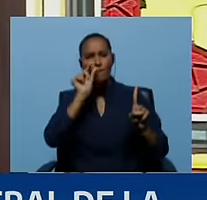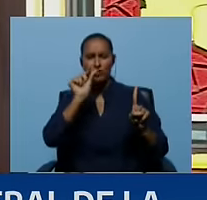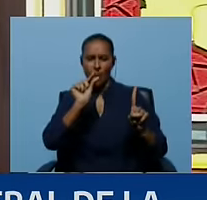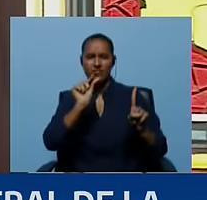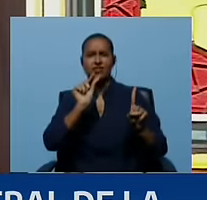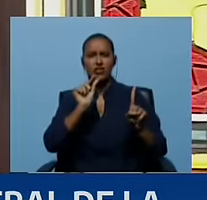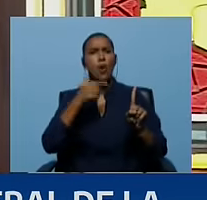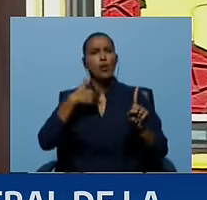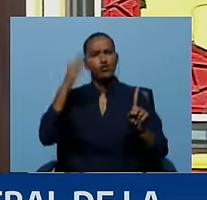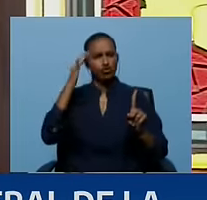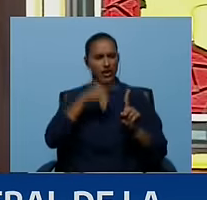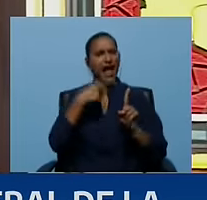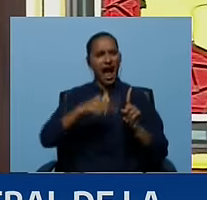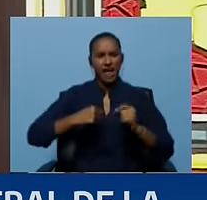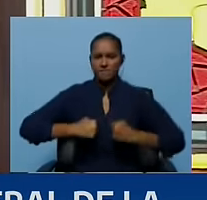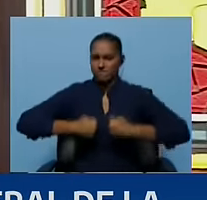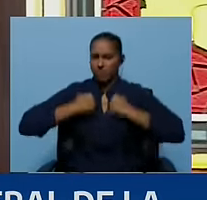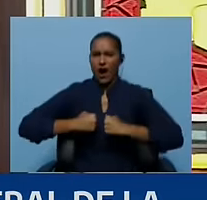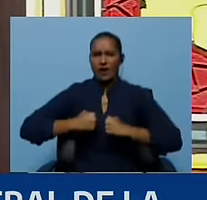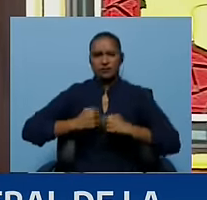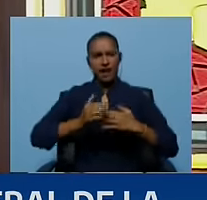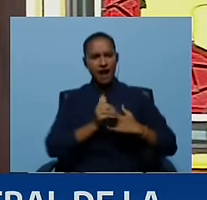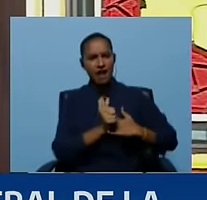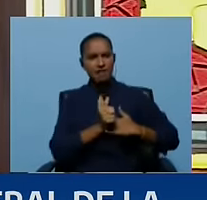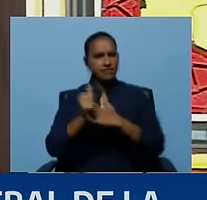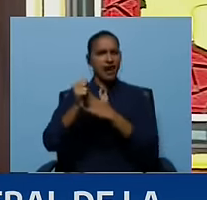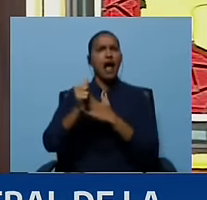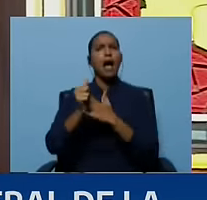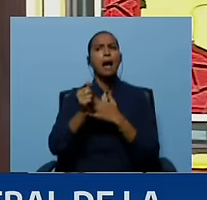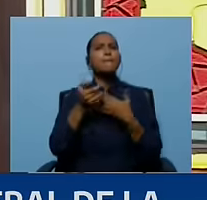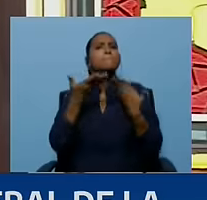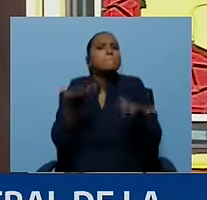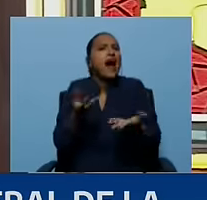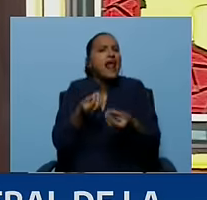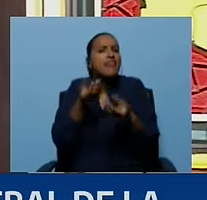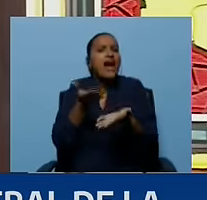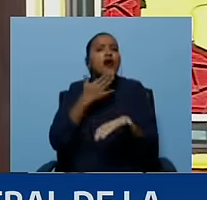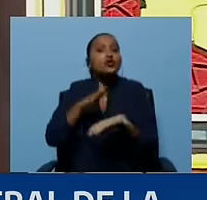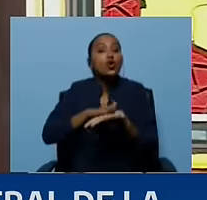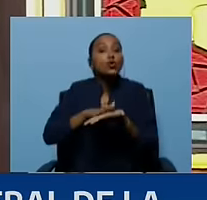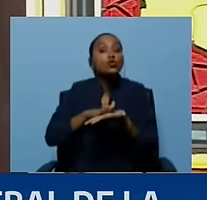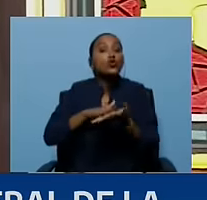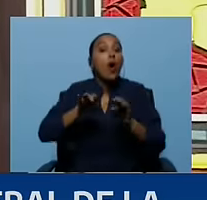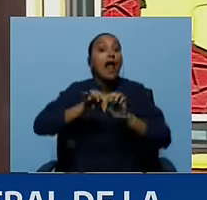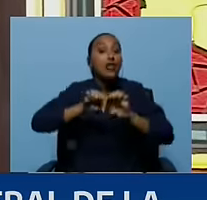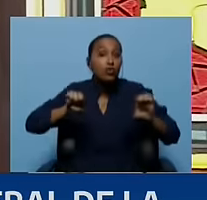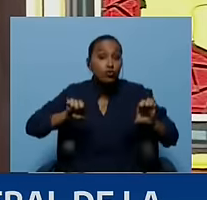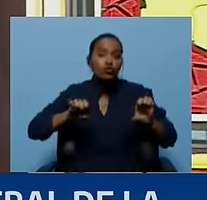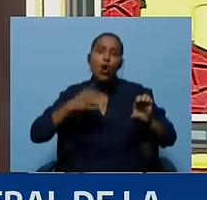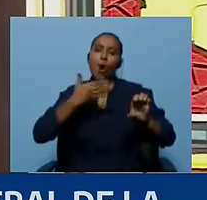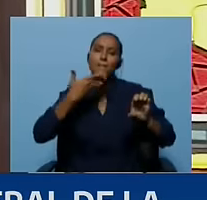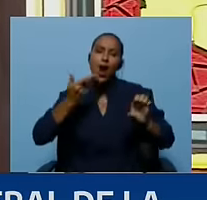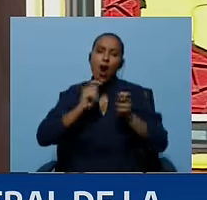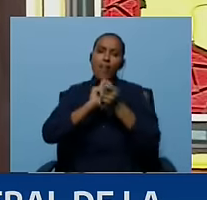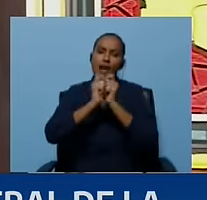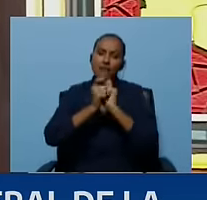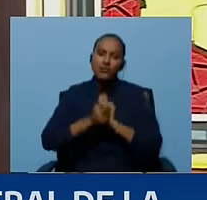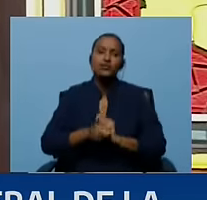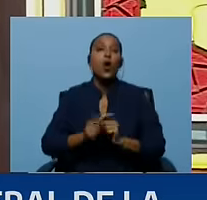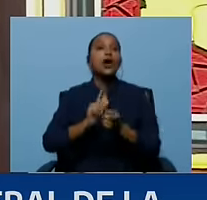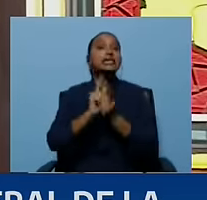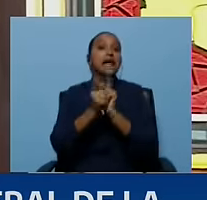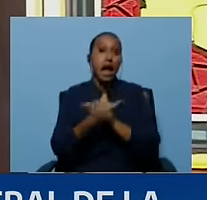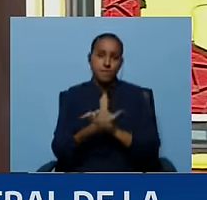la fuerza para mejorar la educación cualitativa y cuantitativamente. Y le pido ayuda a